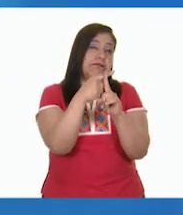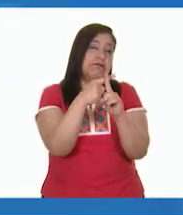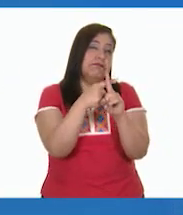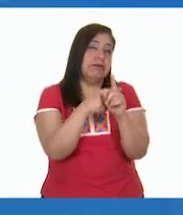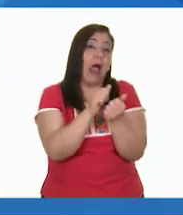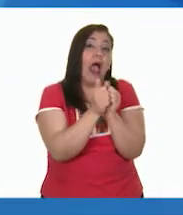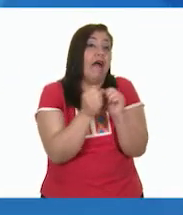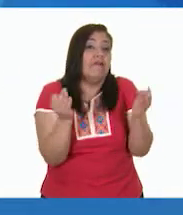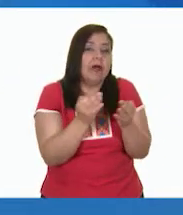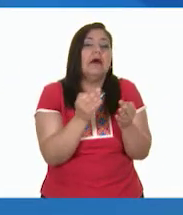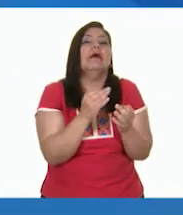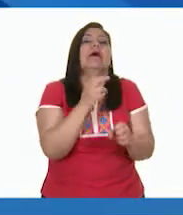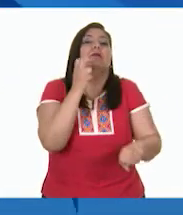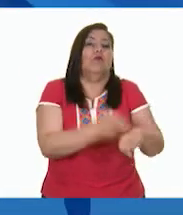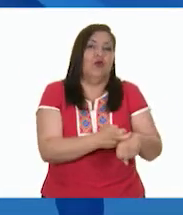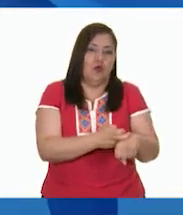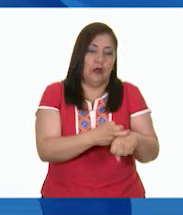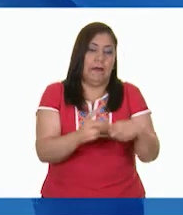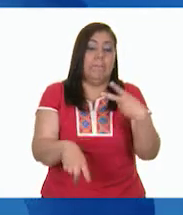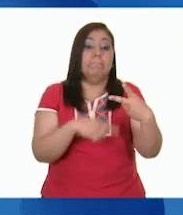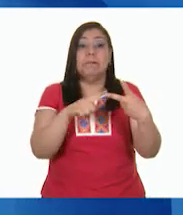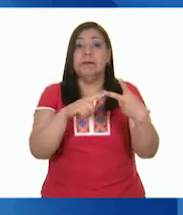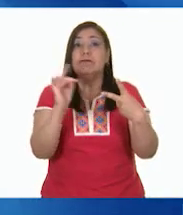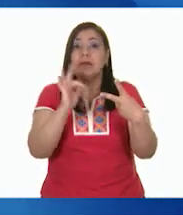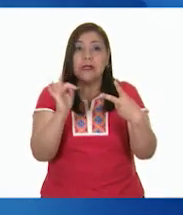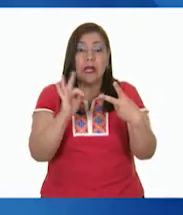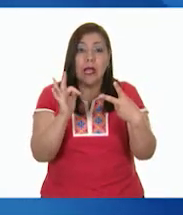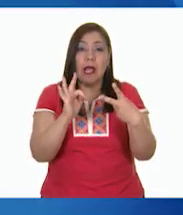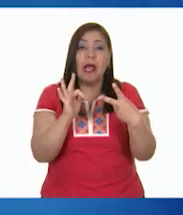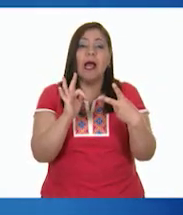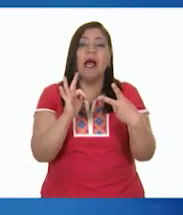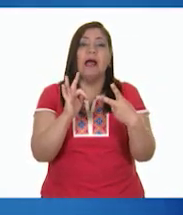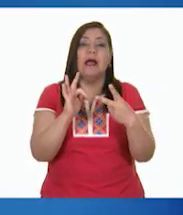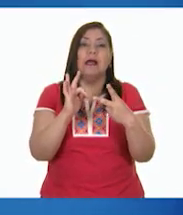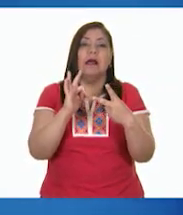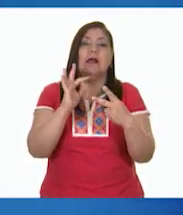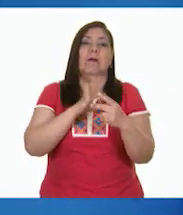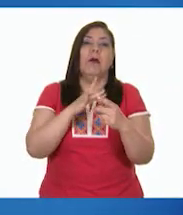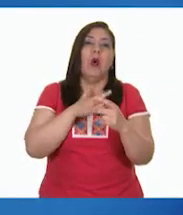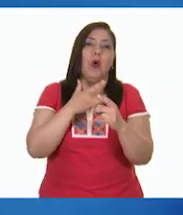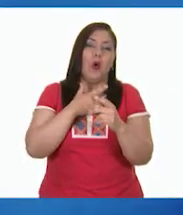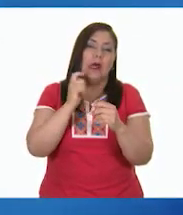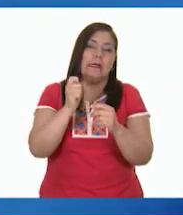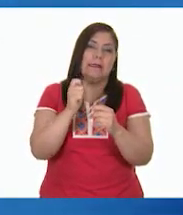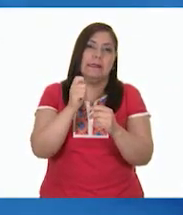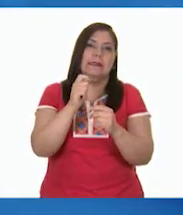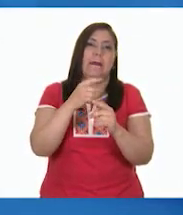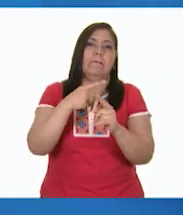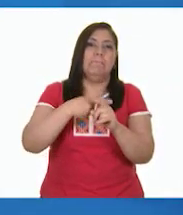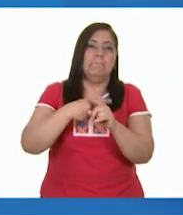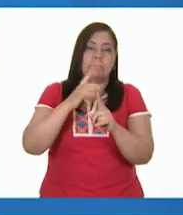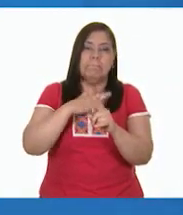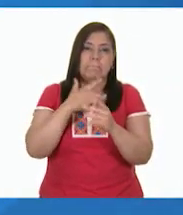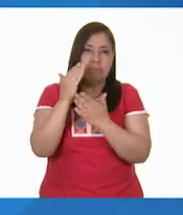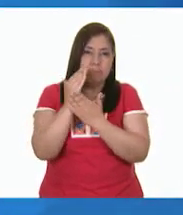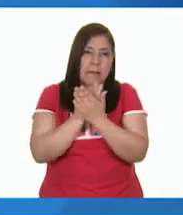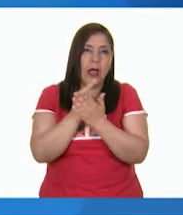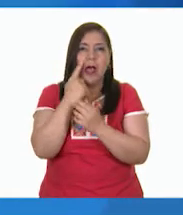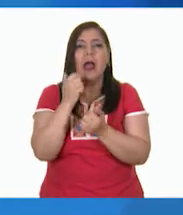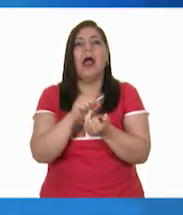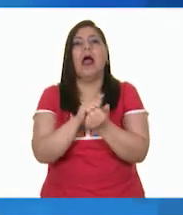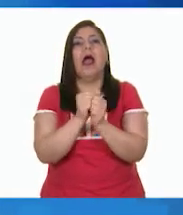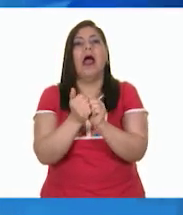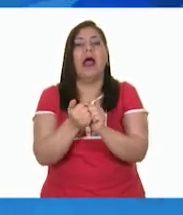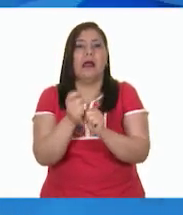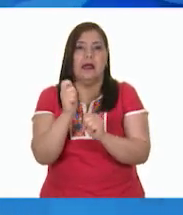sólido. Un sólido. Si es un gas, mientras menos temperatura pasará a ser un... líquido. Entonces podemos ver que